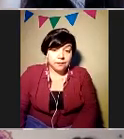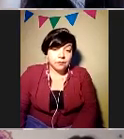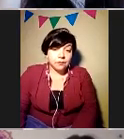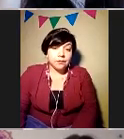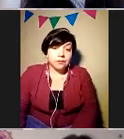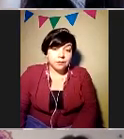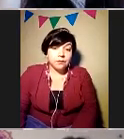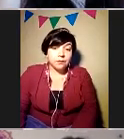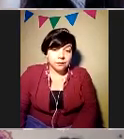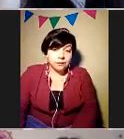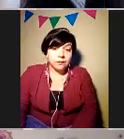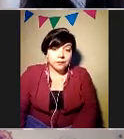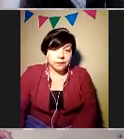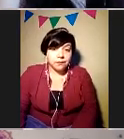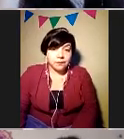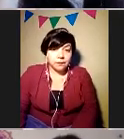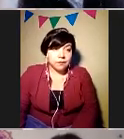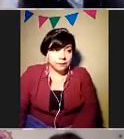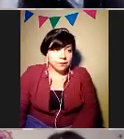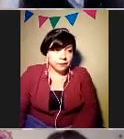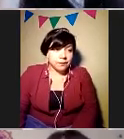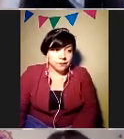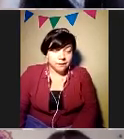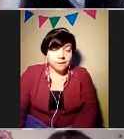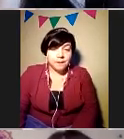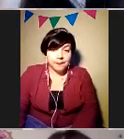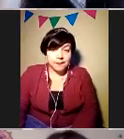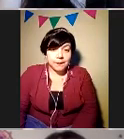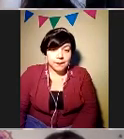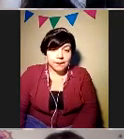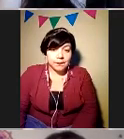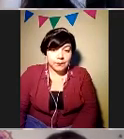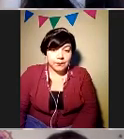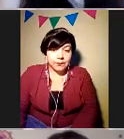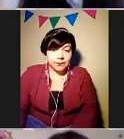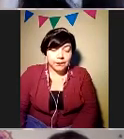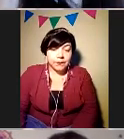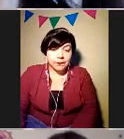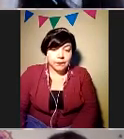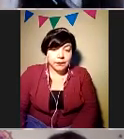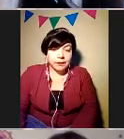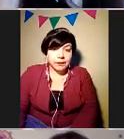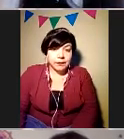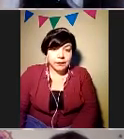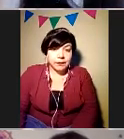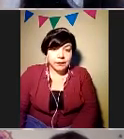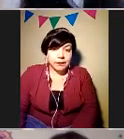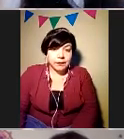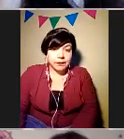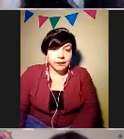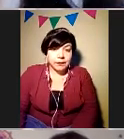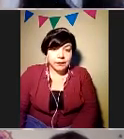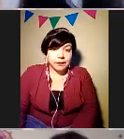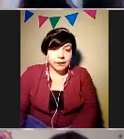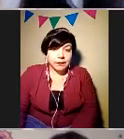Nada, ganas poco, no valer nada. Sí, de hecho ahora con el boom de las mascarillas que empezamos a necesitar,